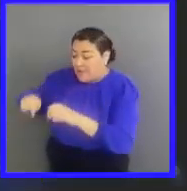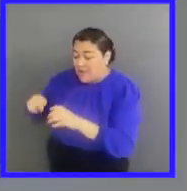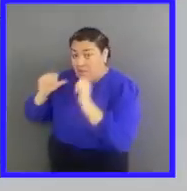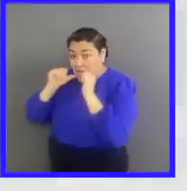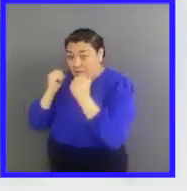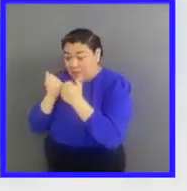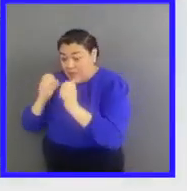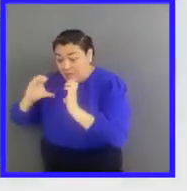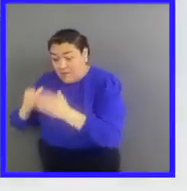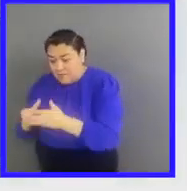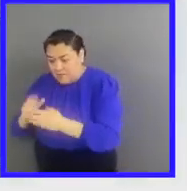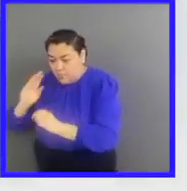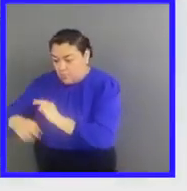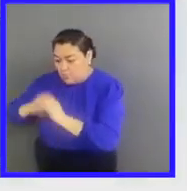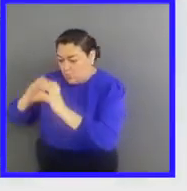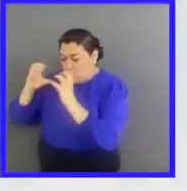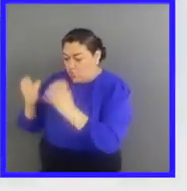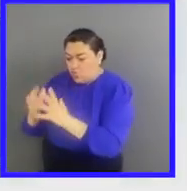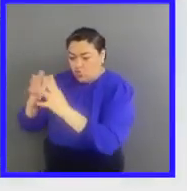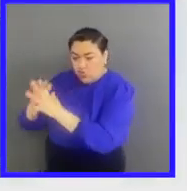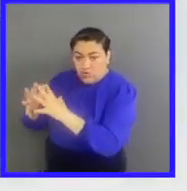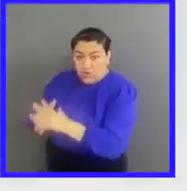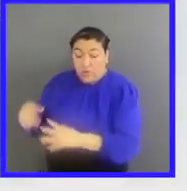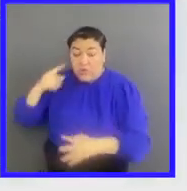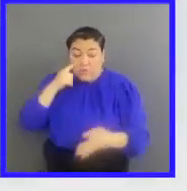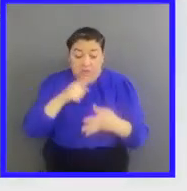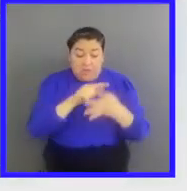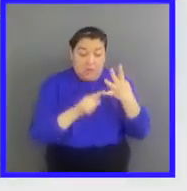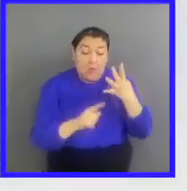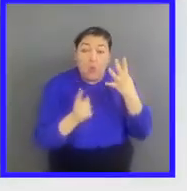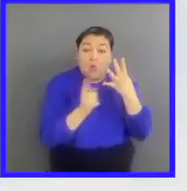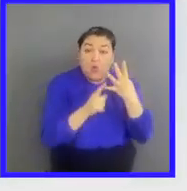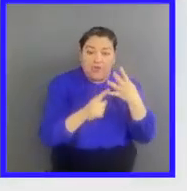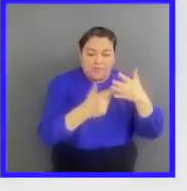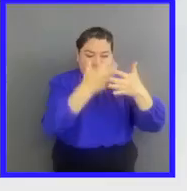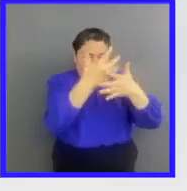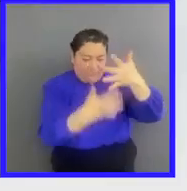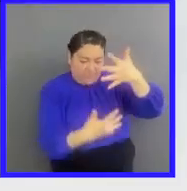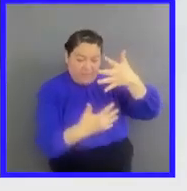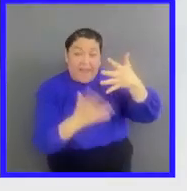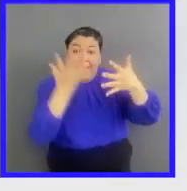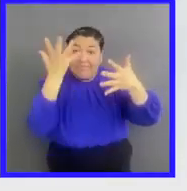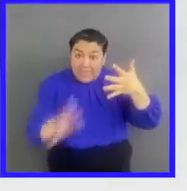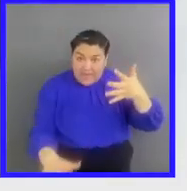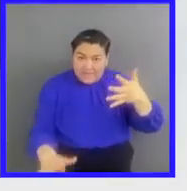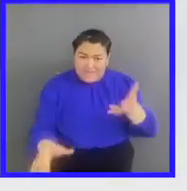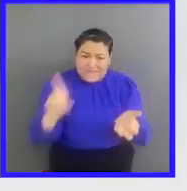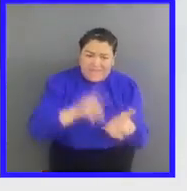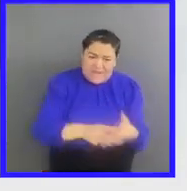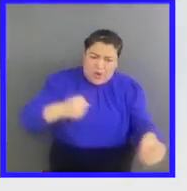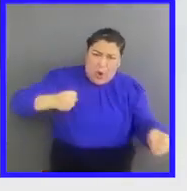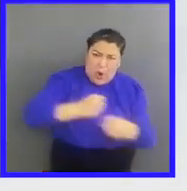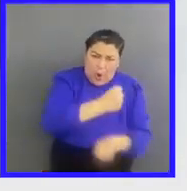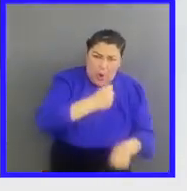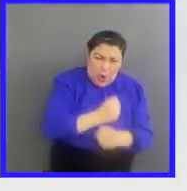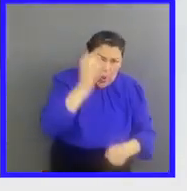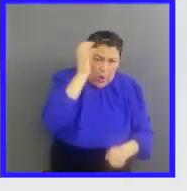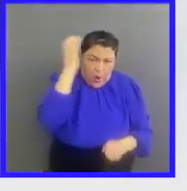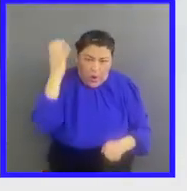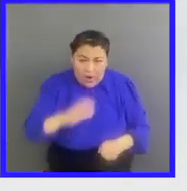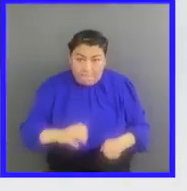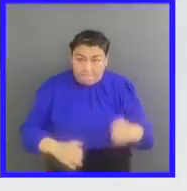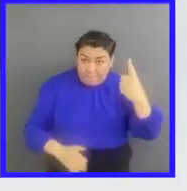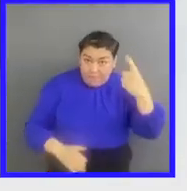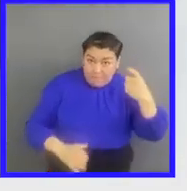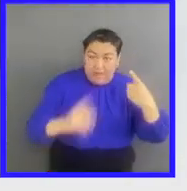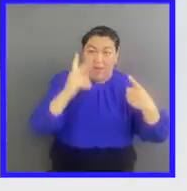Armados. Ocupa el cuarto lugar de los 10 países clasificados con violencia extrema, solo por detrás de Palestina, que encabeza el índice